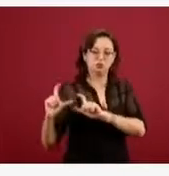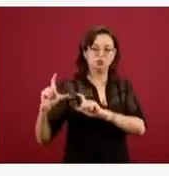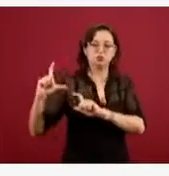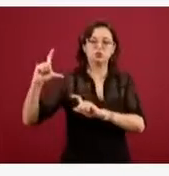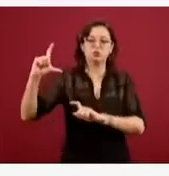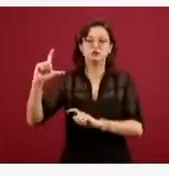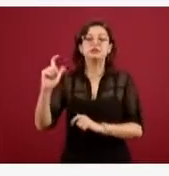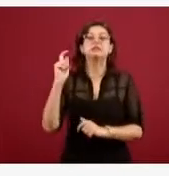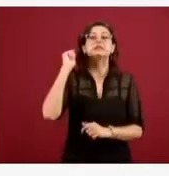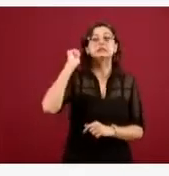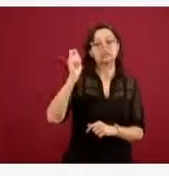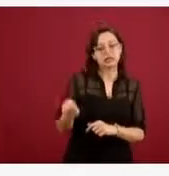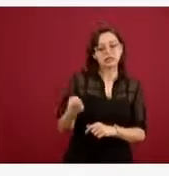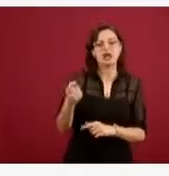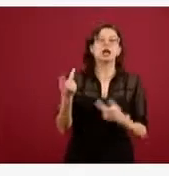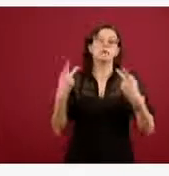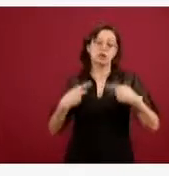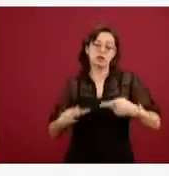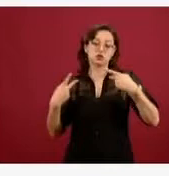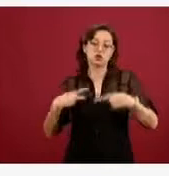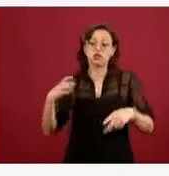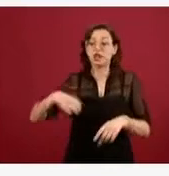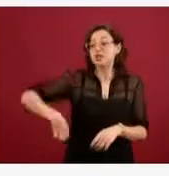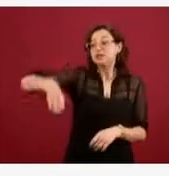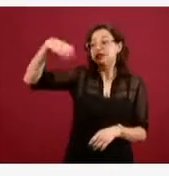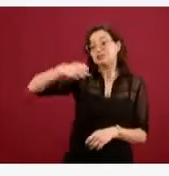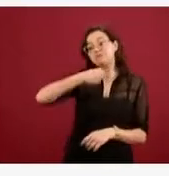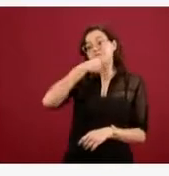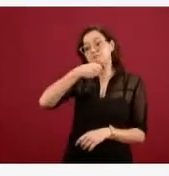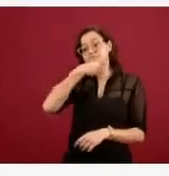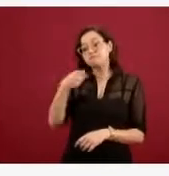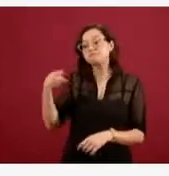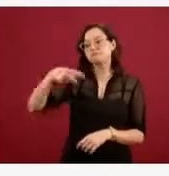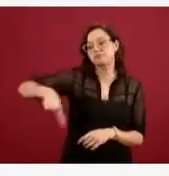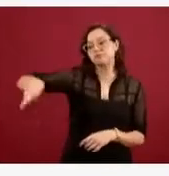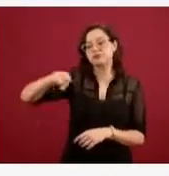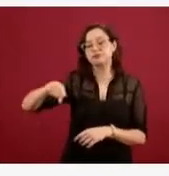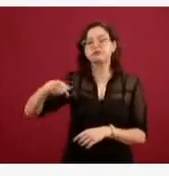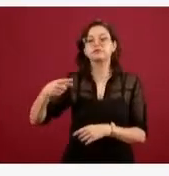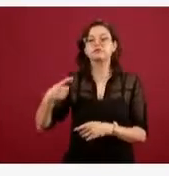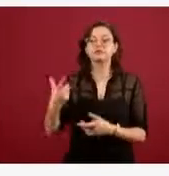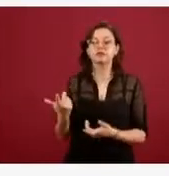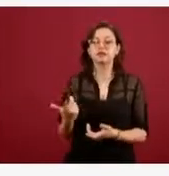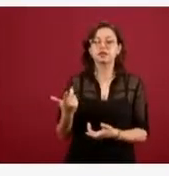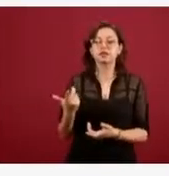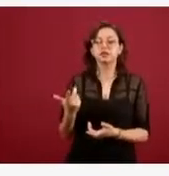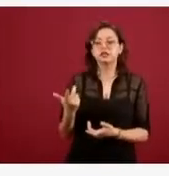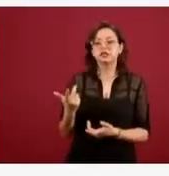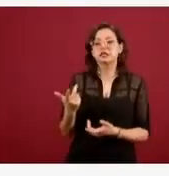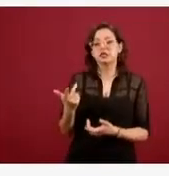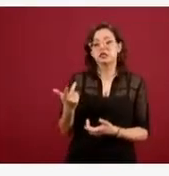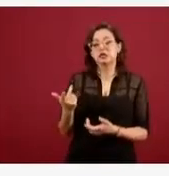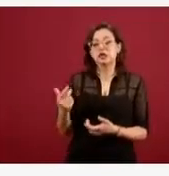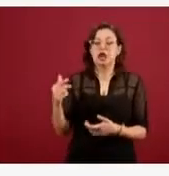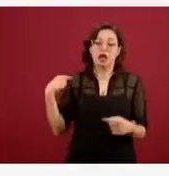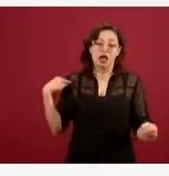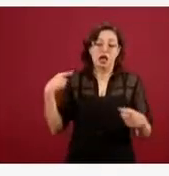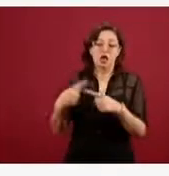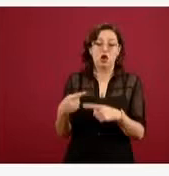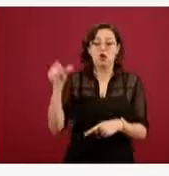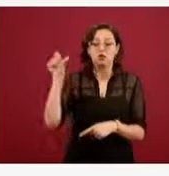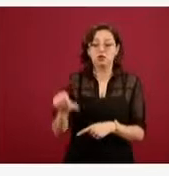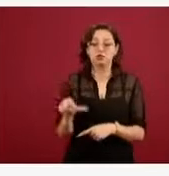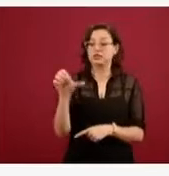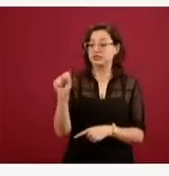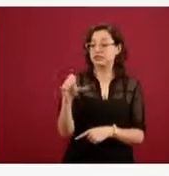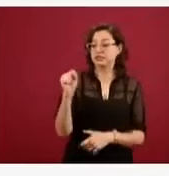una mayor incidencia de personas en estos grupos de edad, específicamente, por lo menos con el corte del día de hoy, a partir